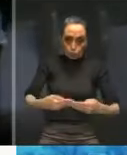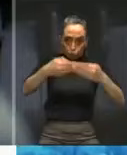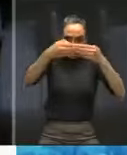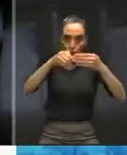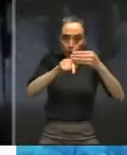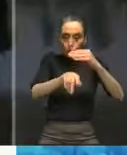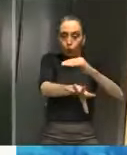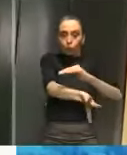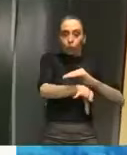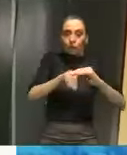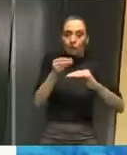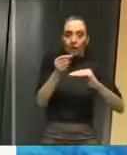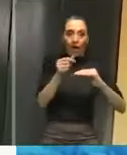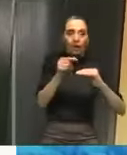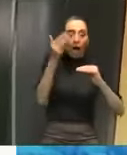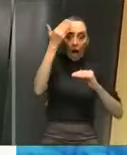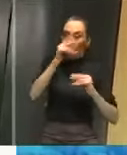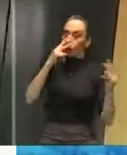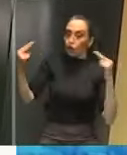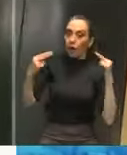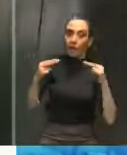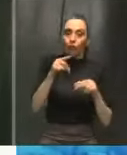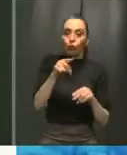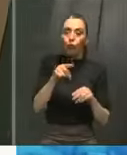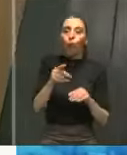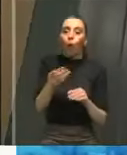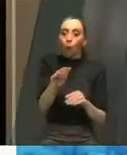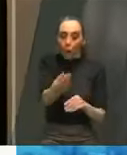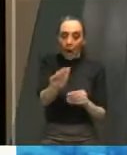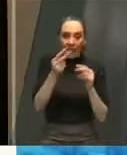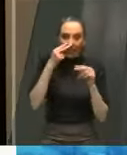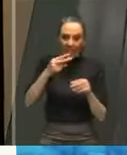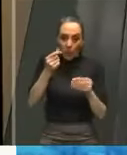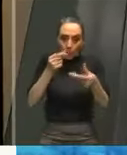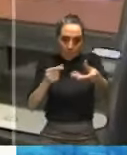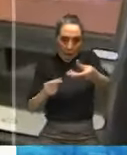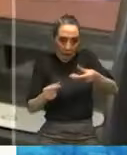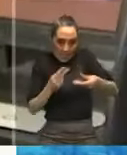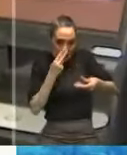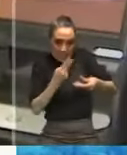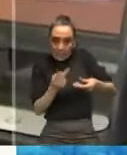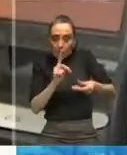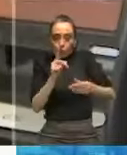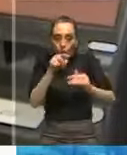el dinero. Está como oculto, entonces uno tiene que meter la manito, sacarlo y es bueno en todo sentido.